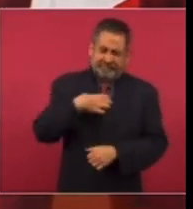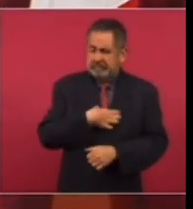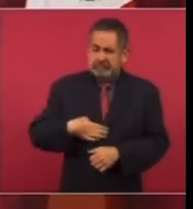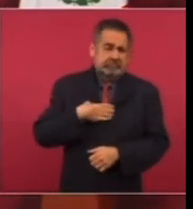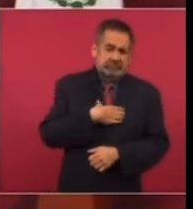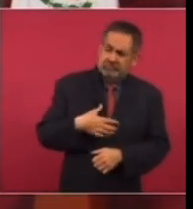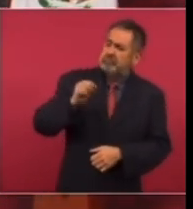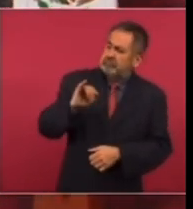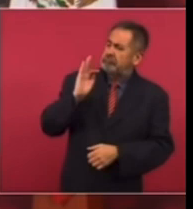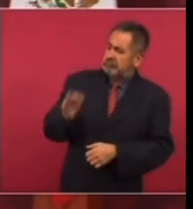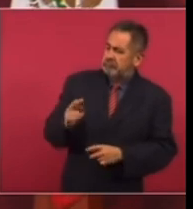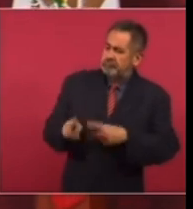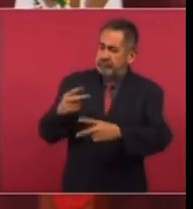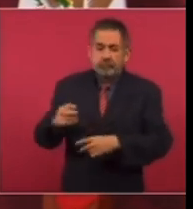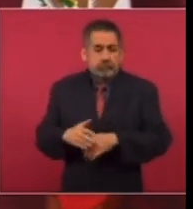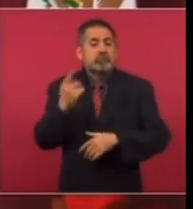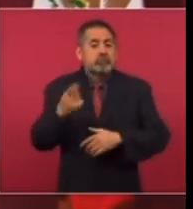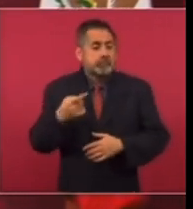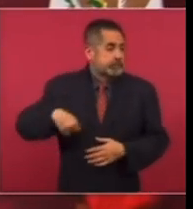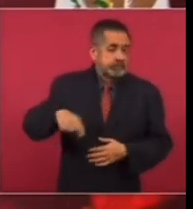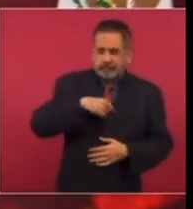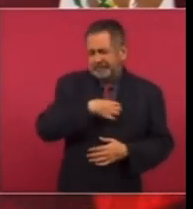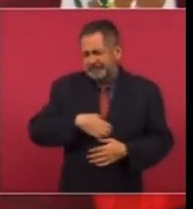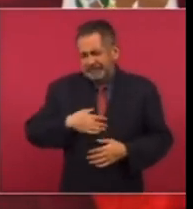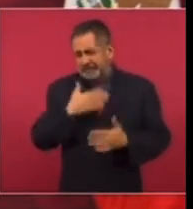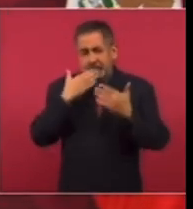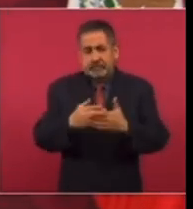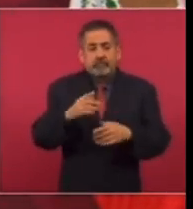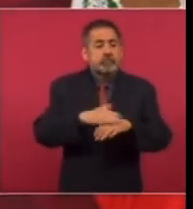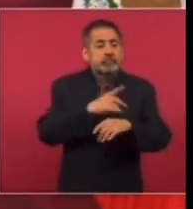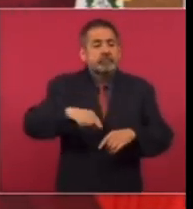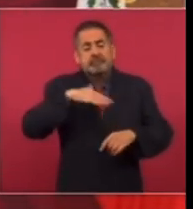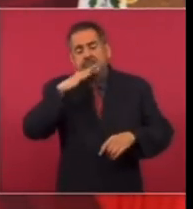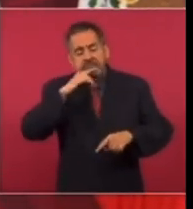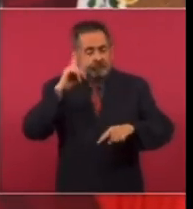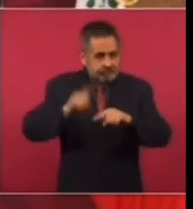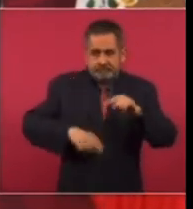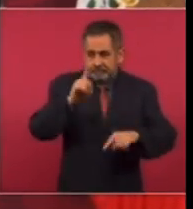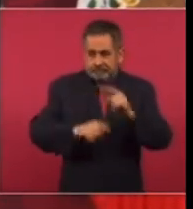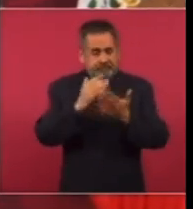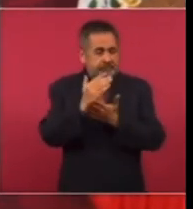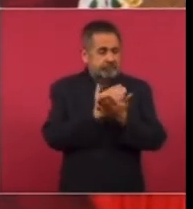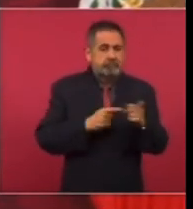por el combate que ha habido a la corrupción